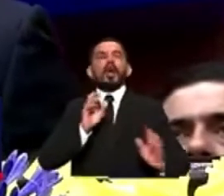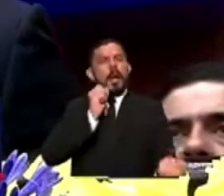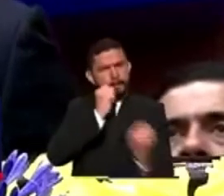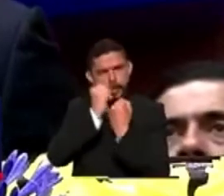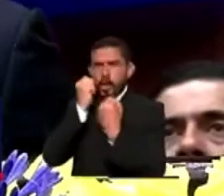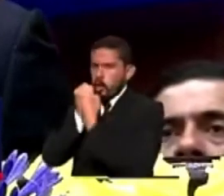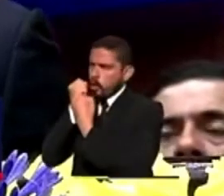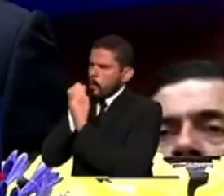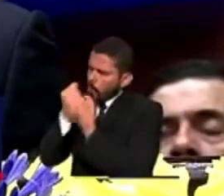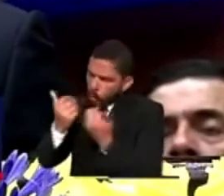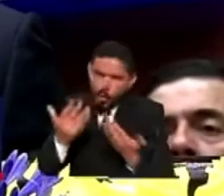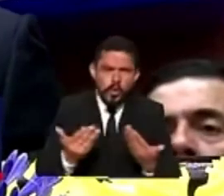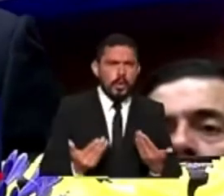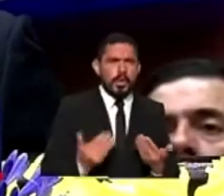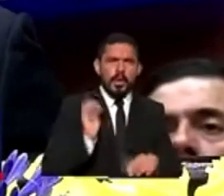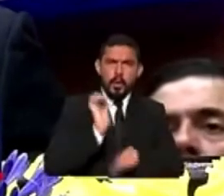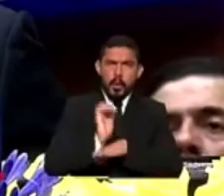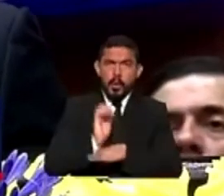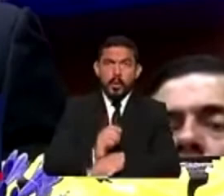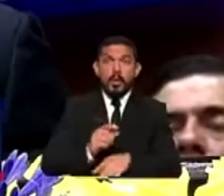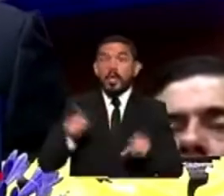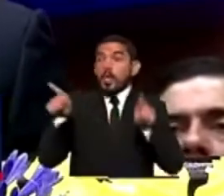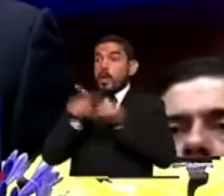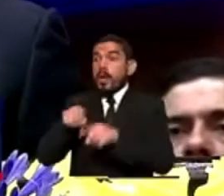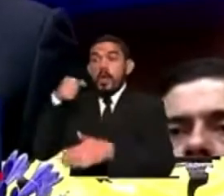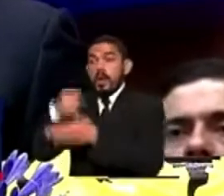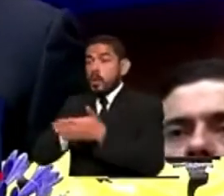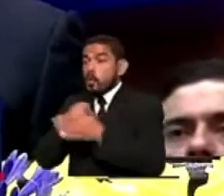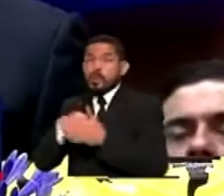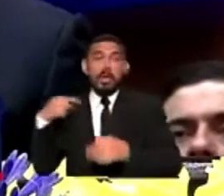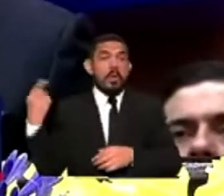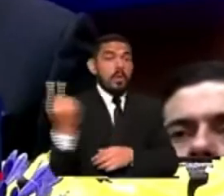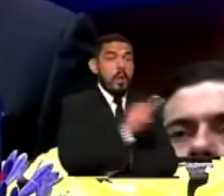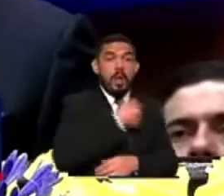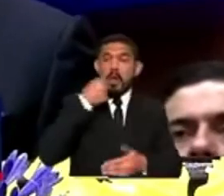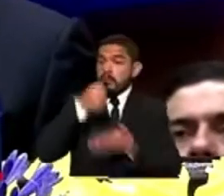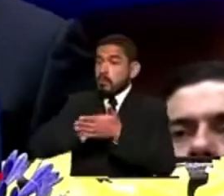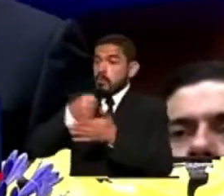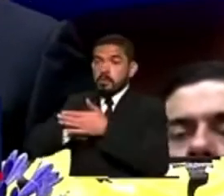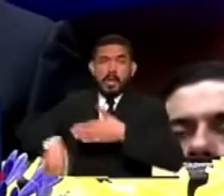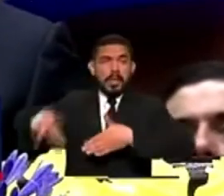apoyo, porque muchas de nuestras luchas son las luchas de todos.